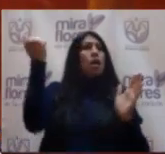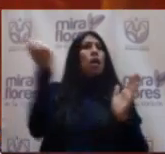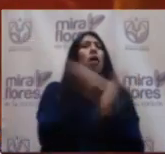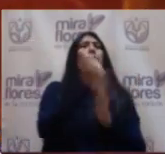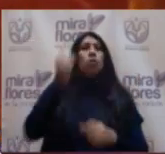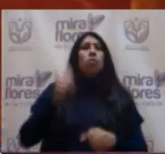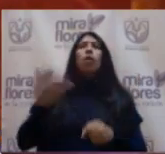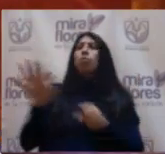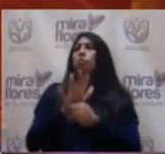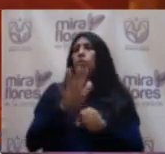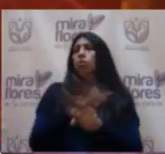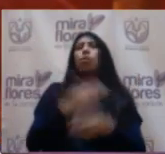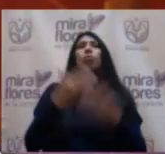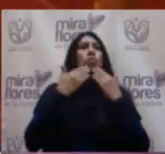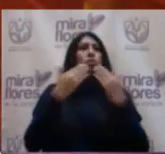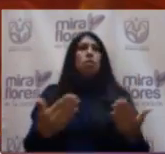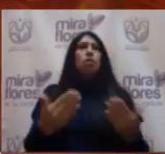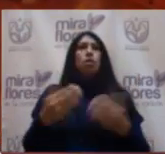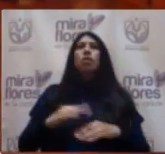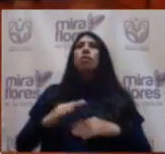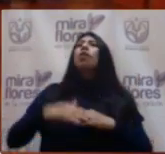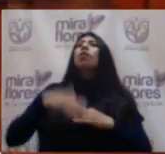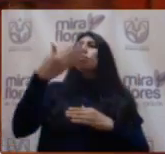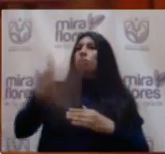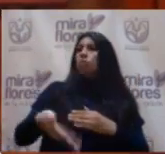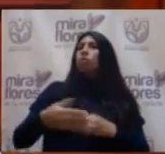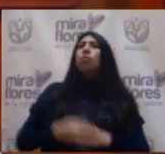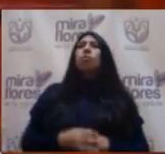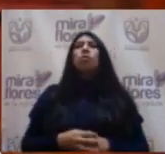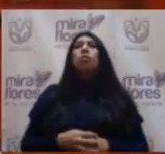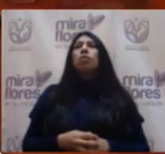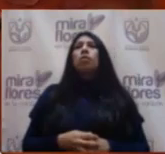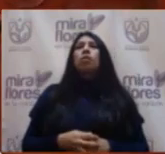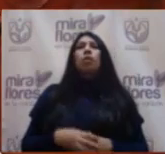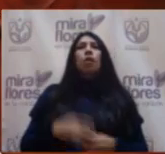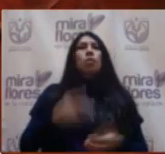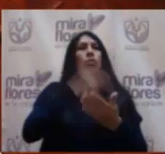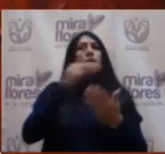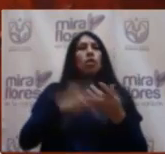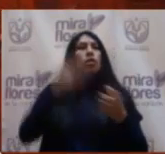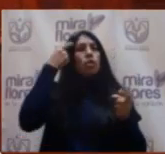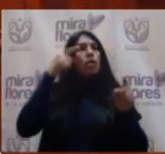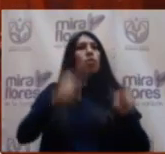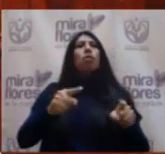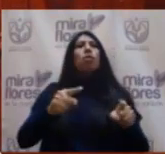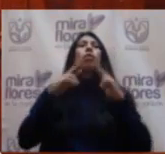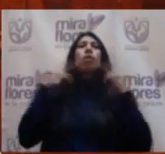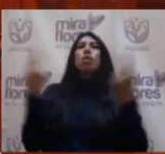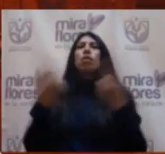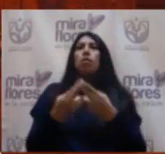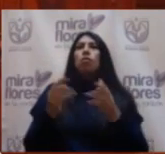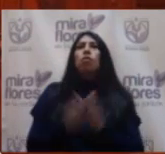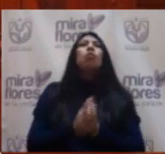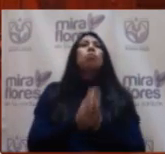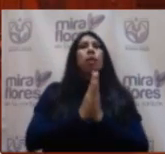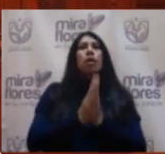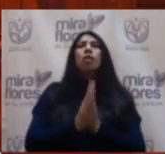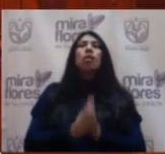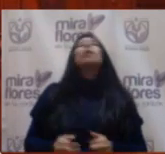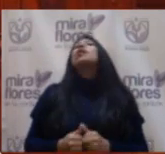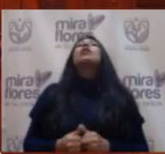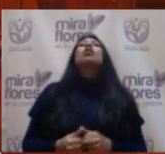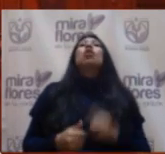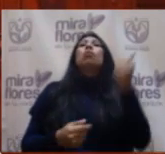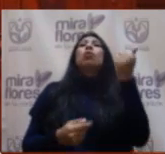aprobado por unanimidad. Muchísimas gracias. Siguiente punto. Proyecto de acuerdo de consejo que aprueba la licencia solicitada por el teniente alcalde